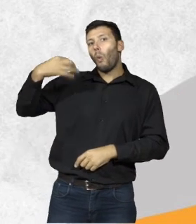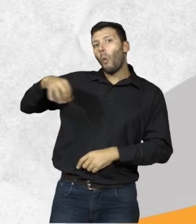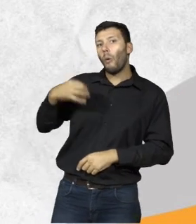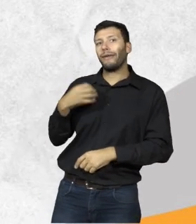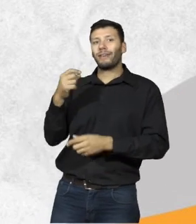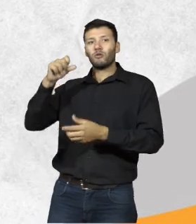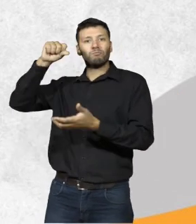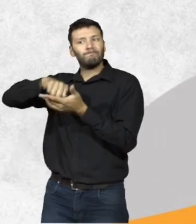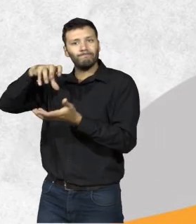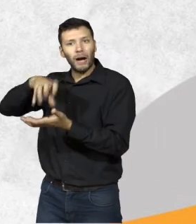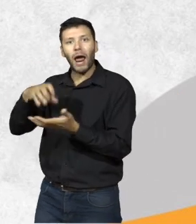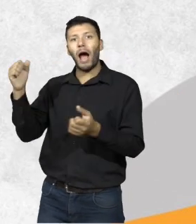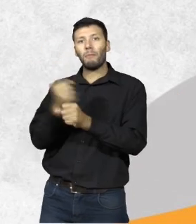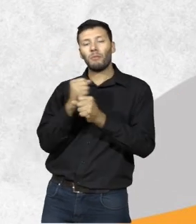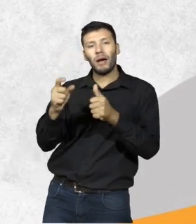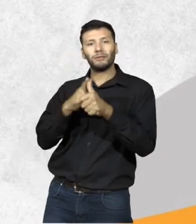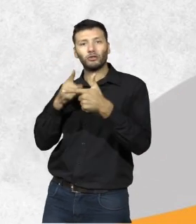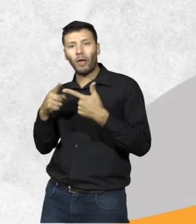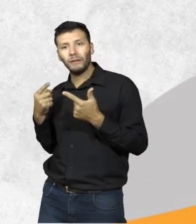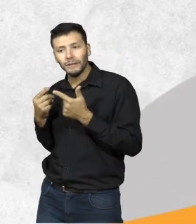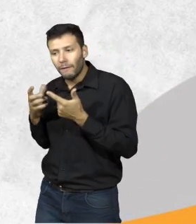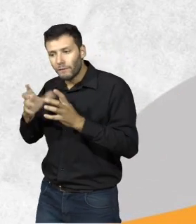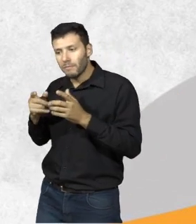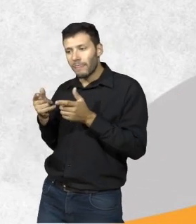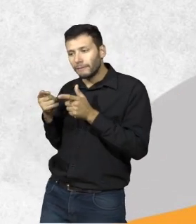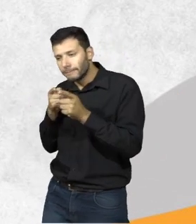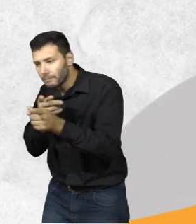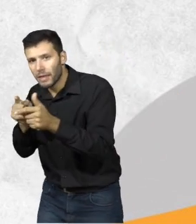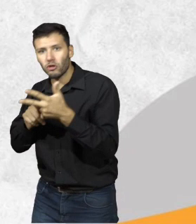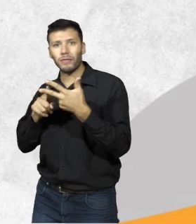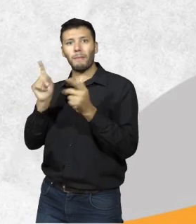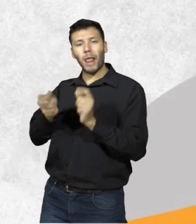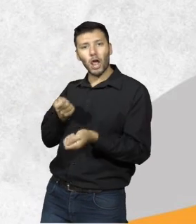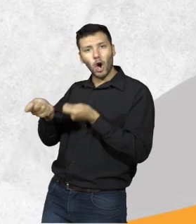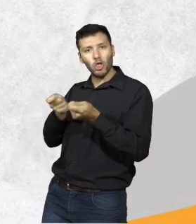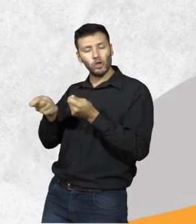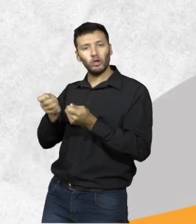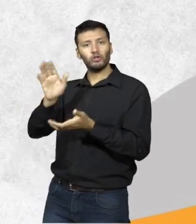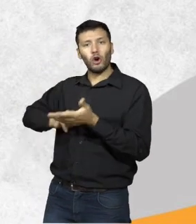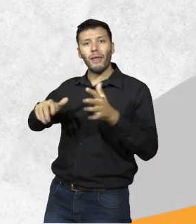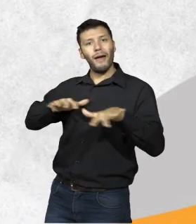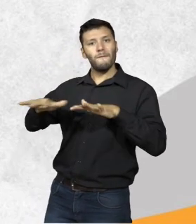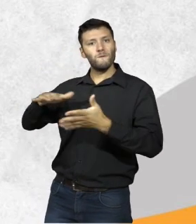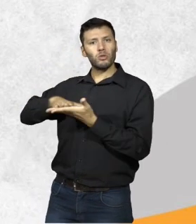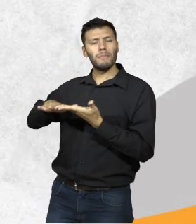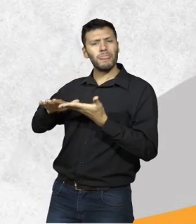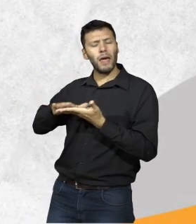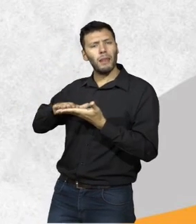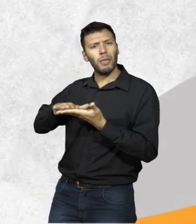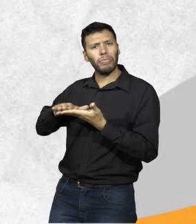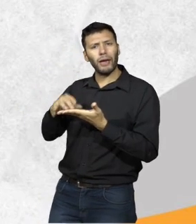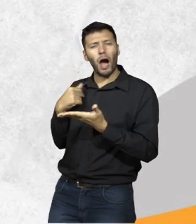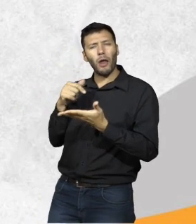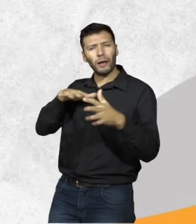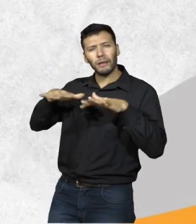que es evaluación, aprobación, seguimiento y control de las actividades fundamentalmente, ya se las voy a